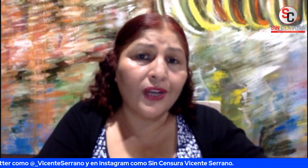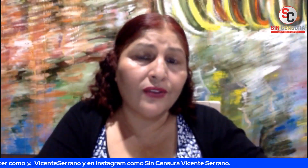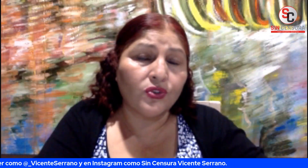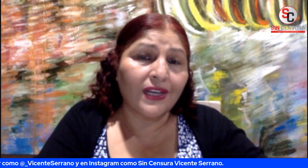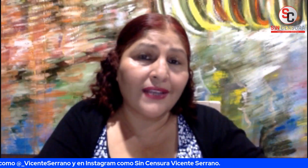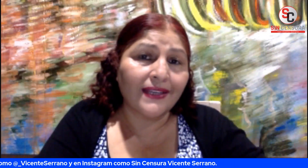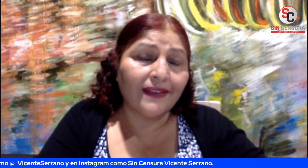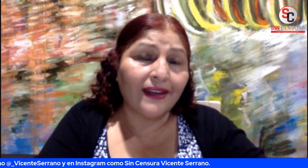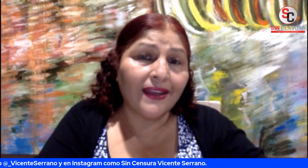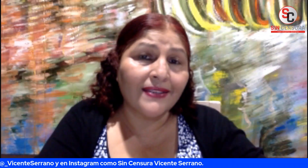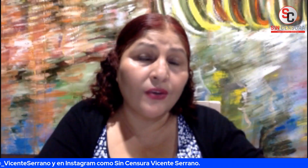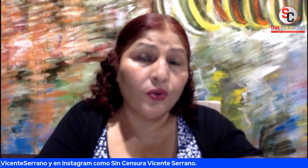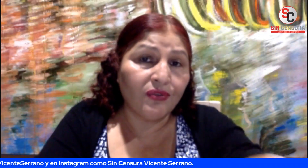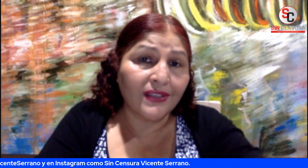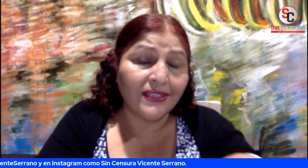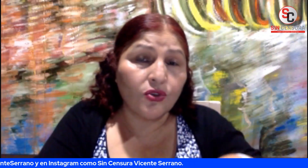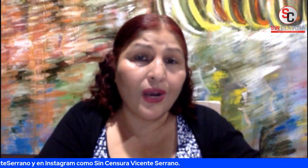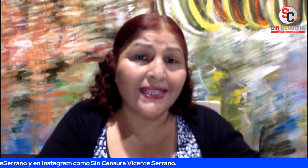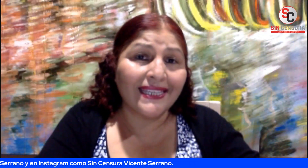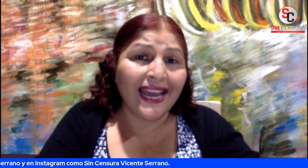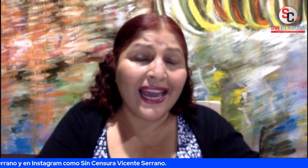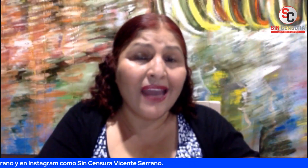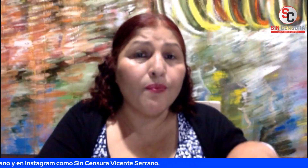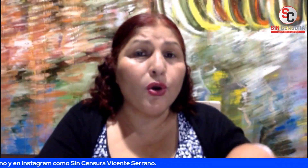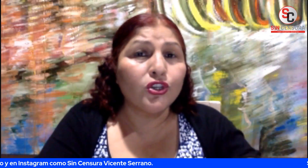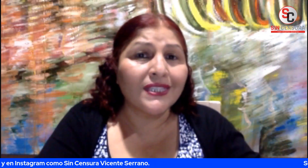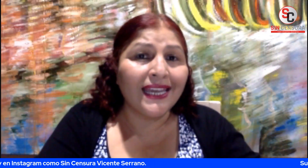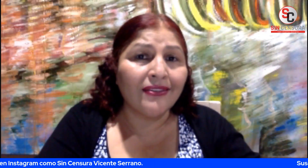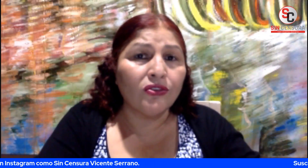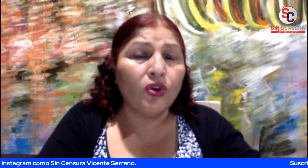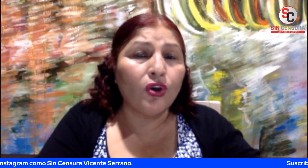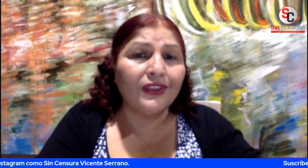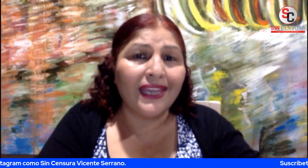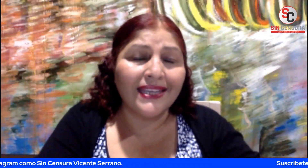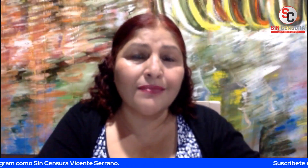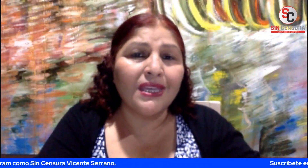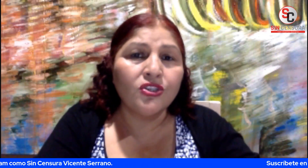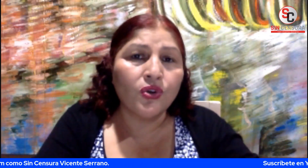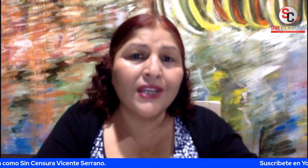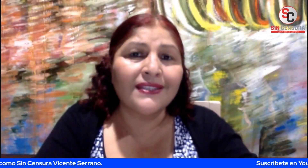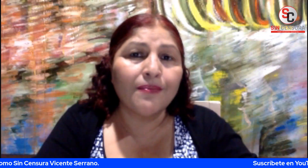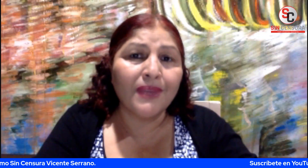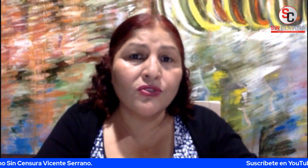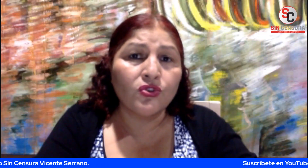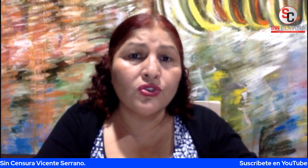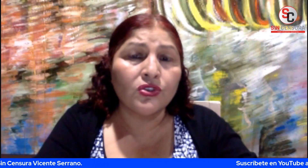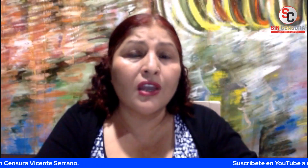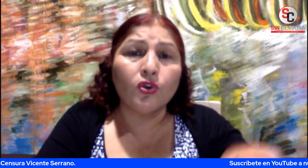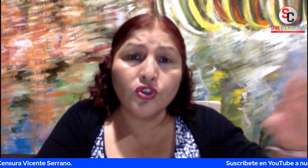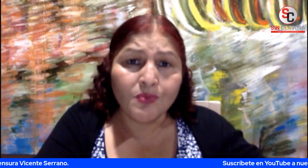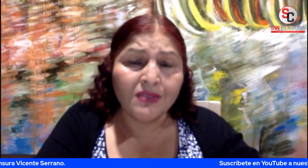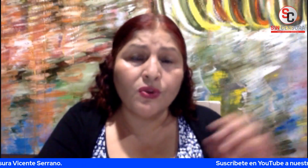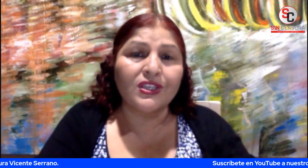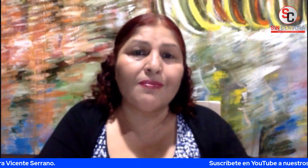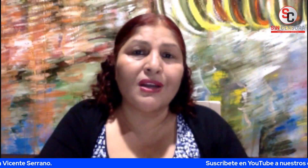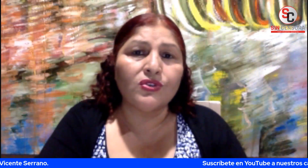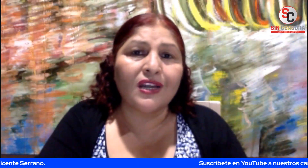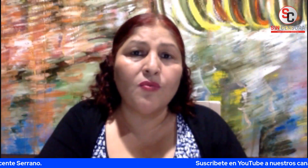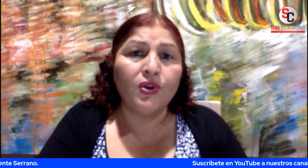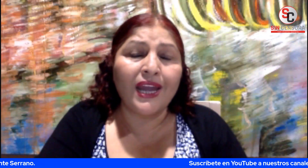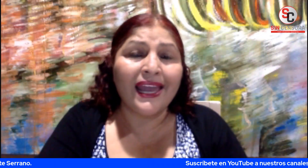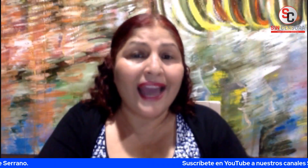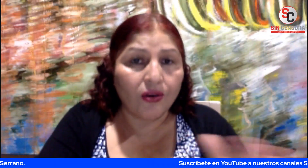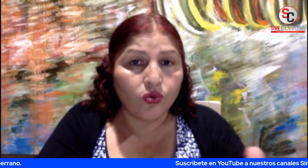dos contratos en la Secretaría de Salud de Francisco García por 110 millones de pesos con los mismos